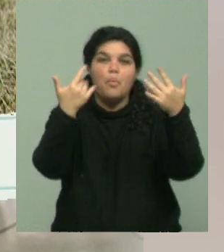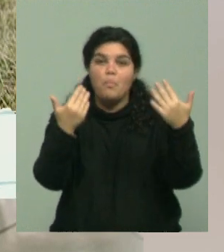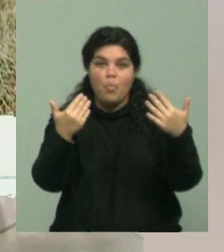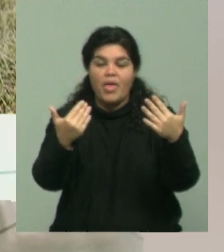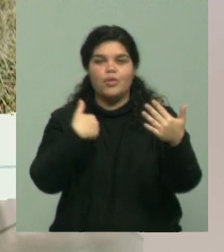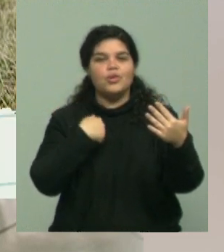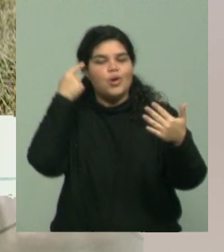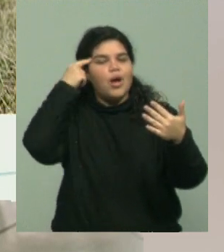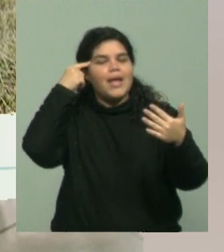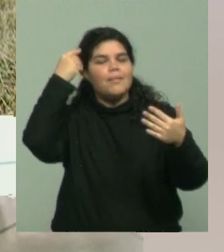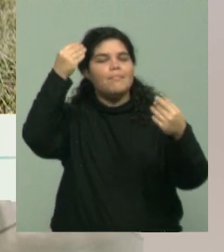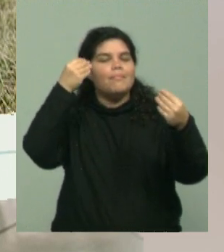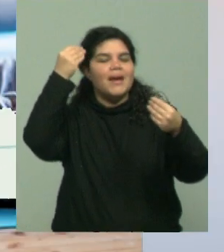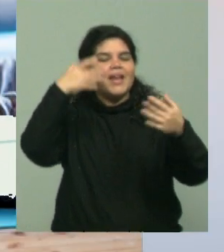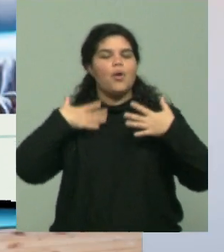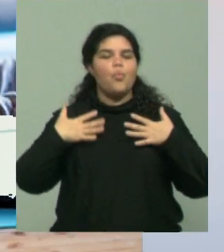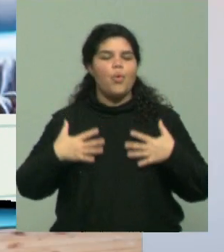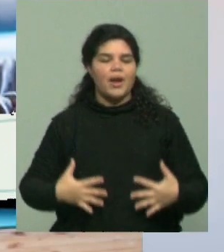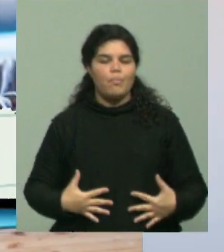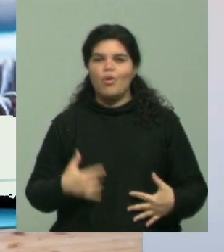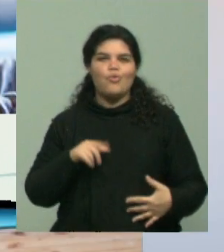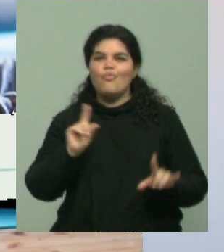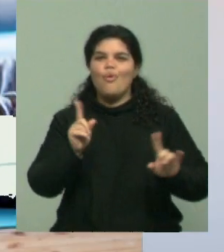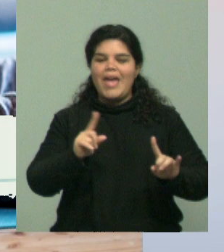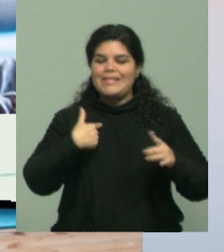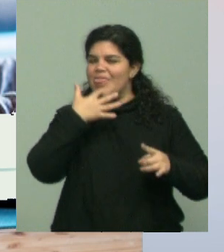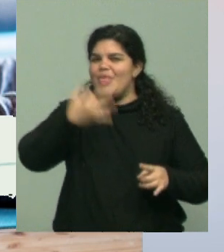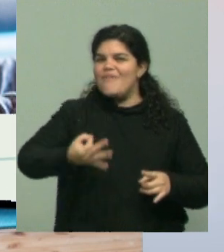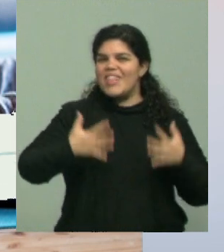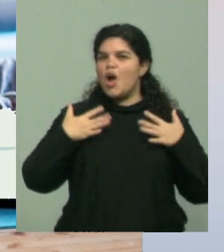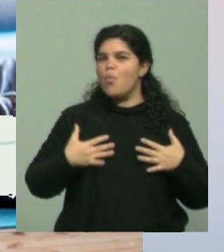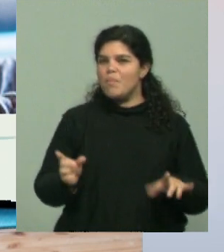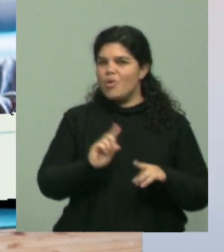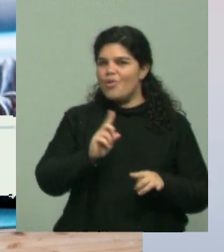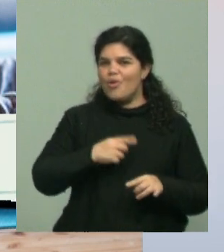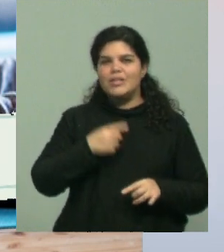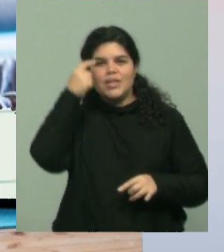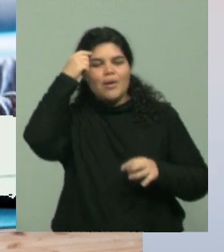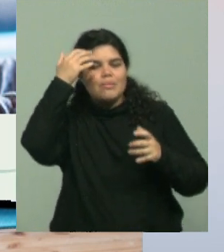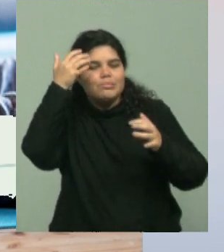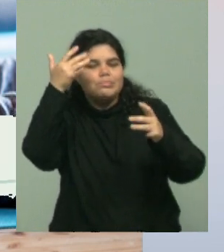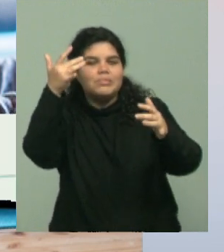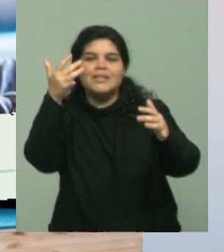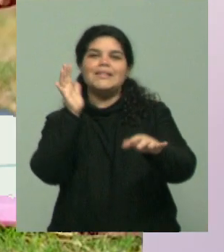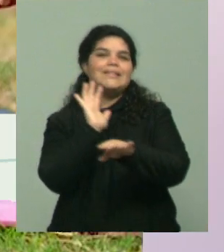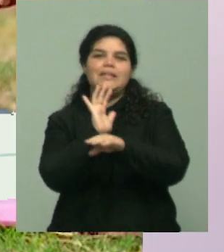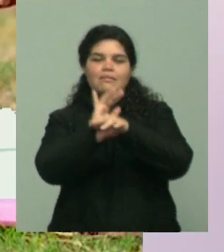la postura que queramos. Sí. Desde lo mental. Y tiene tantos beneficios como si le hiciéramos